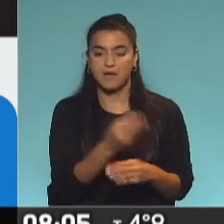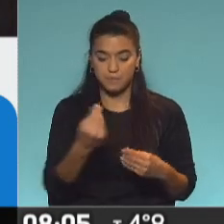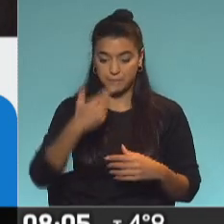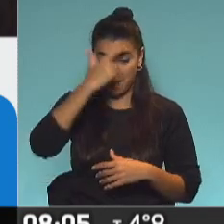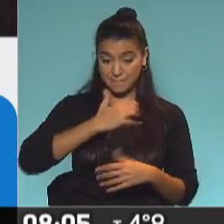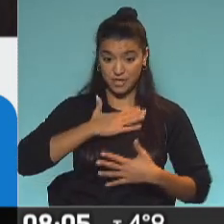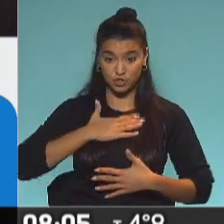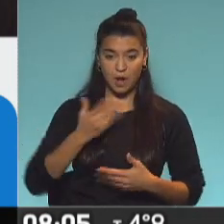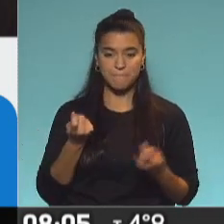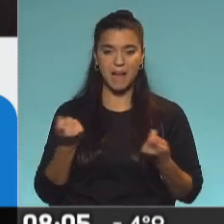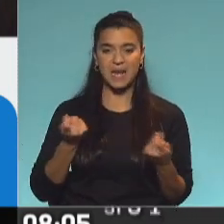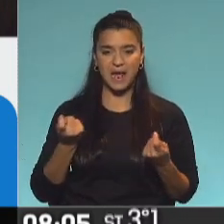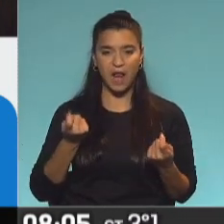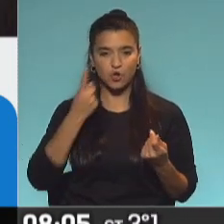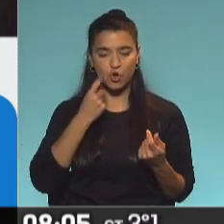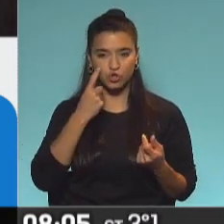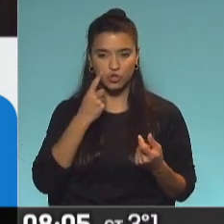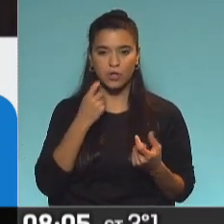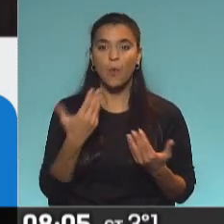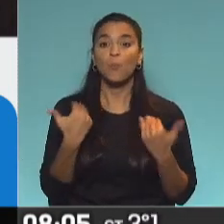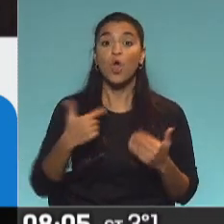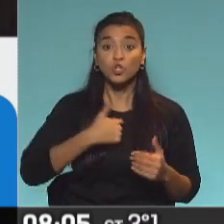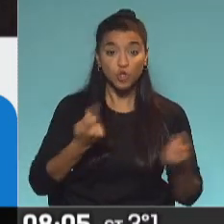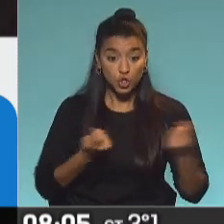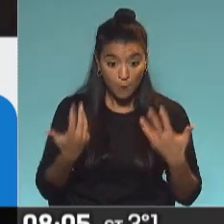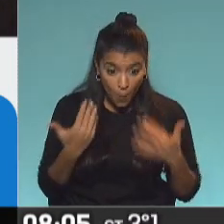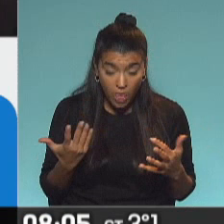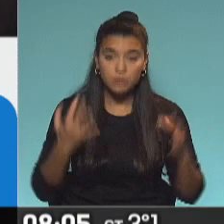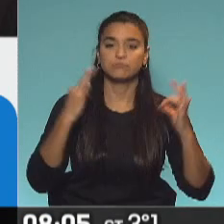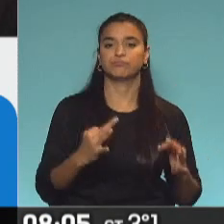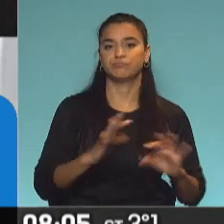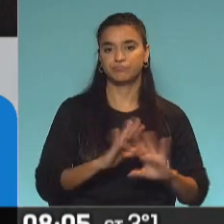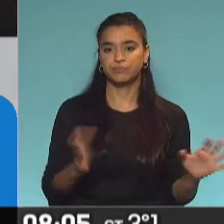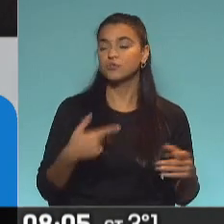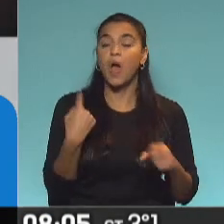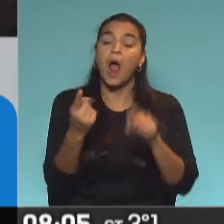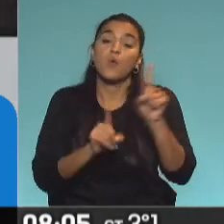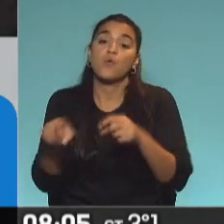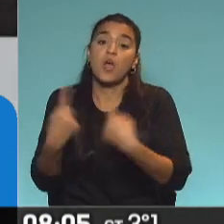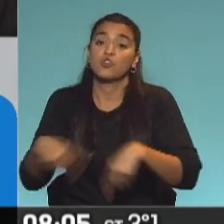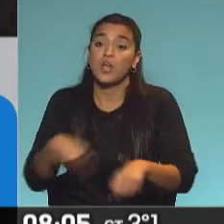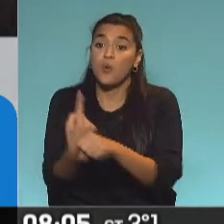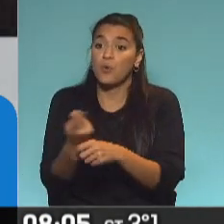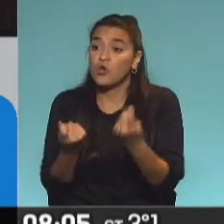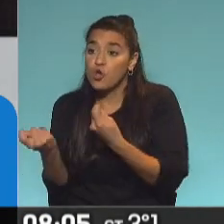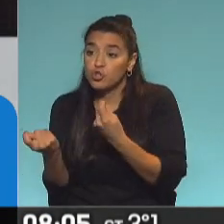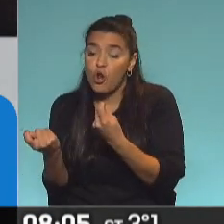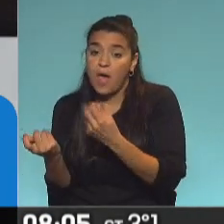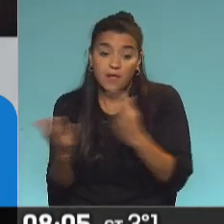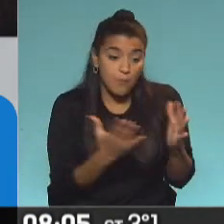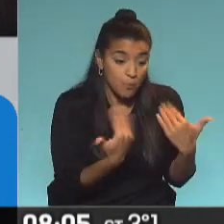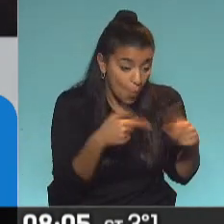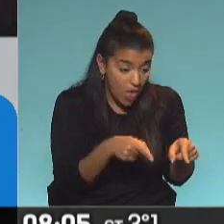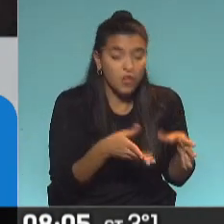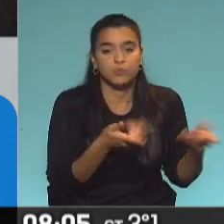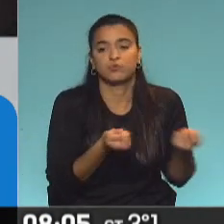personal de manejar, de controlar lo que es posible controlar para nosotros. Hay cosas que nosotros no podemos controlar y tenemos que dedicarnos a controlar lo